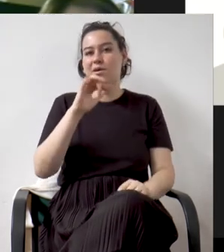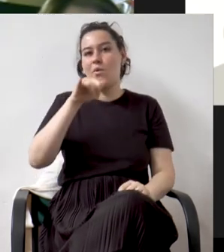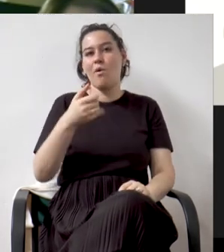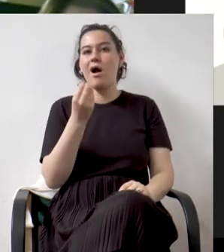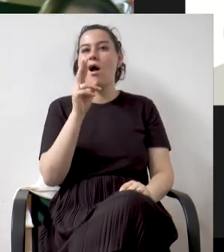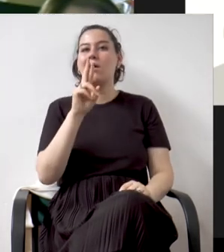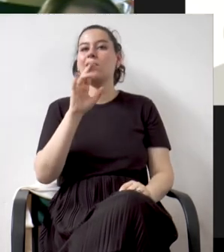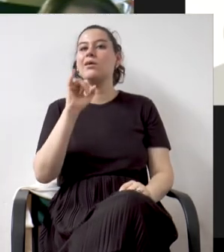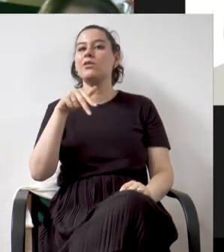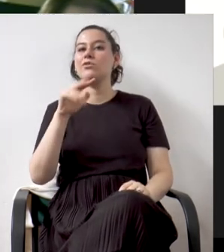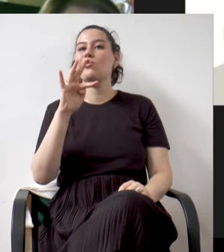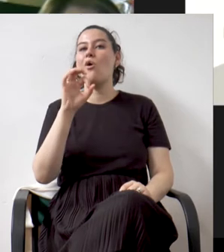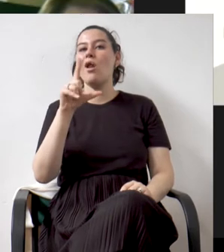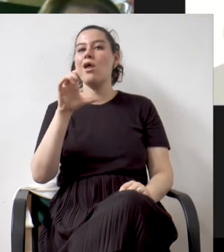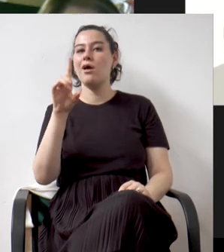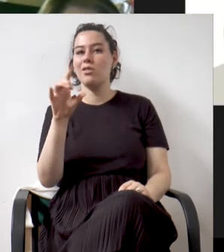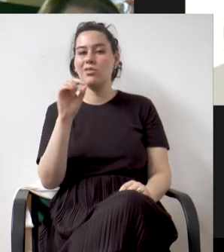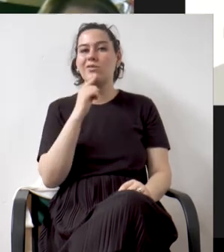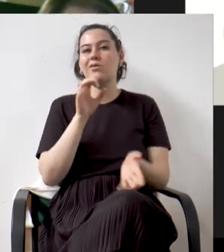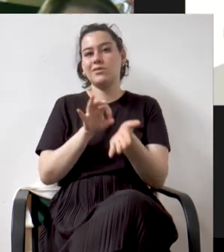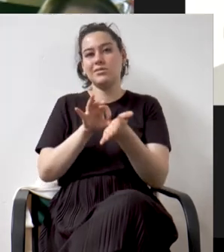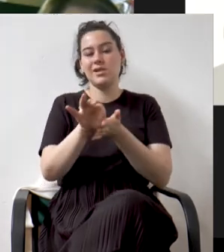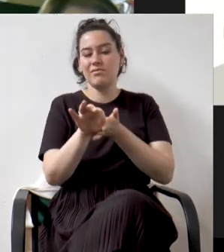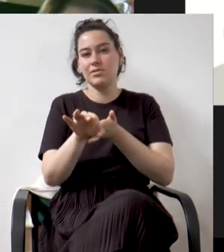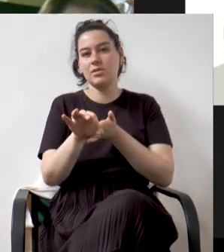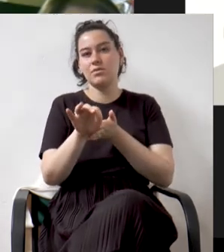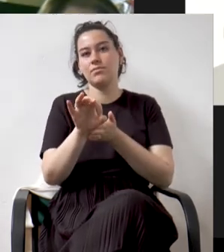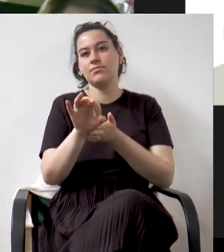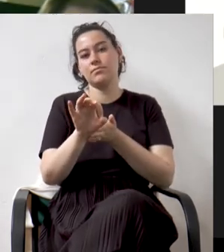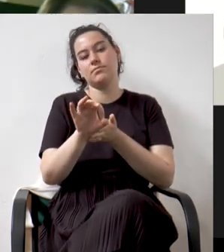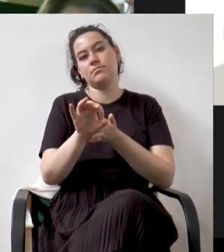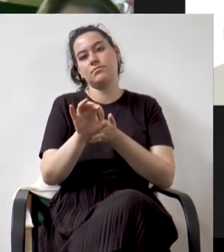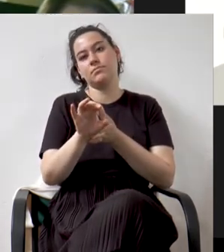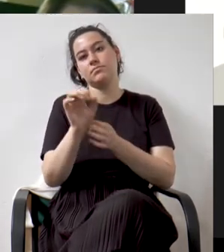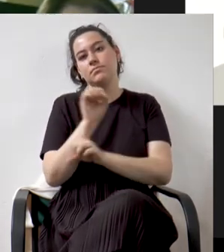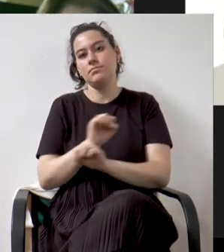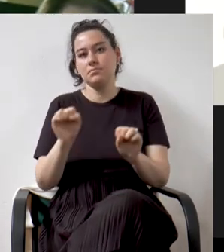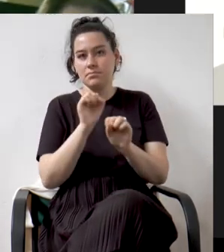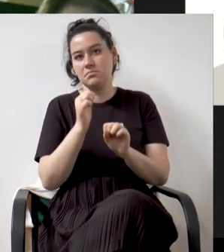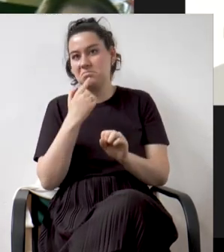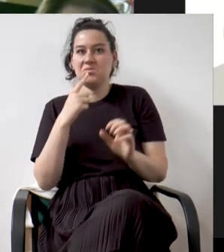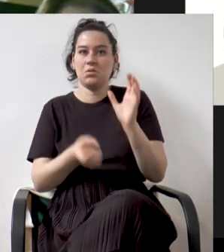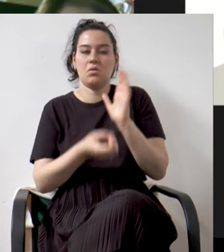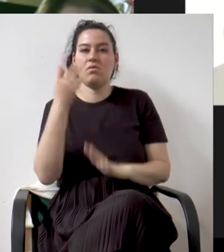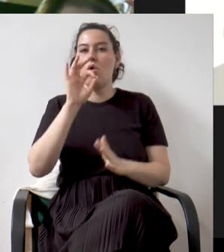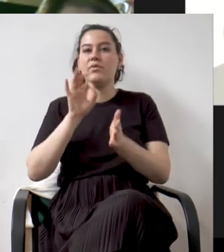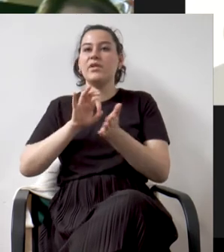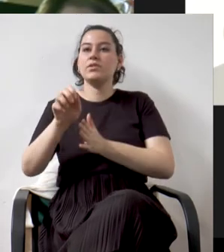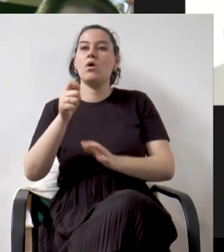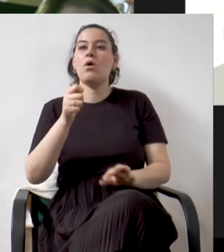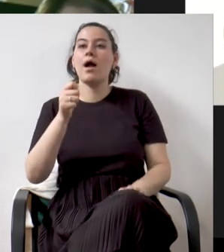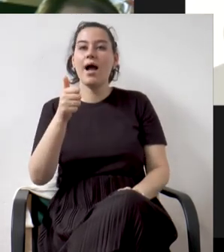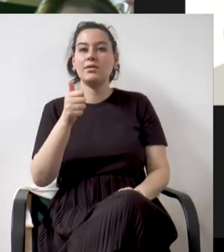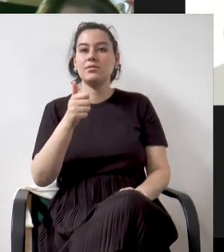Toledo, el servicio de nuevo tipo, en mi cabeza, lo podemos llamar así, o lo podemos llamar ya casi lo